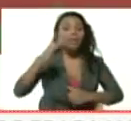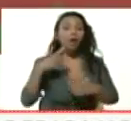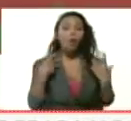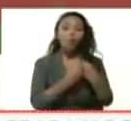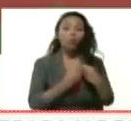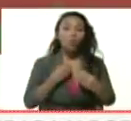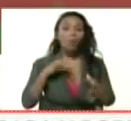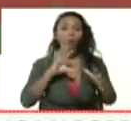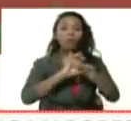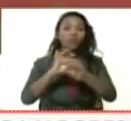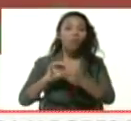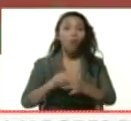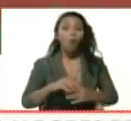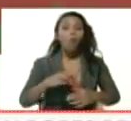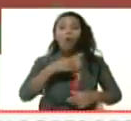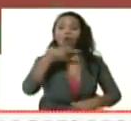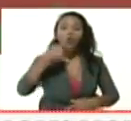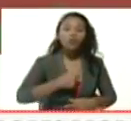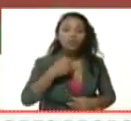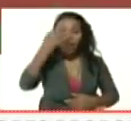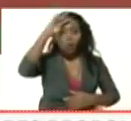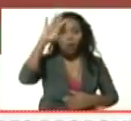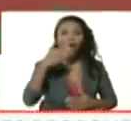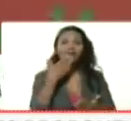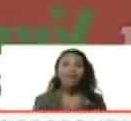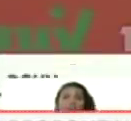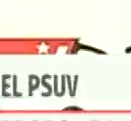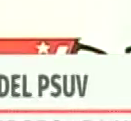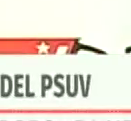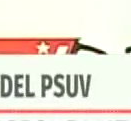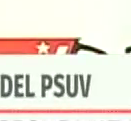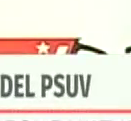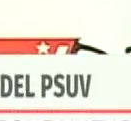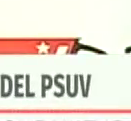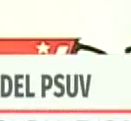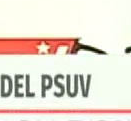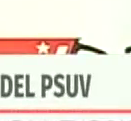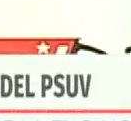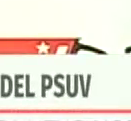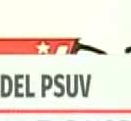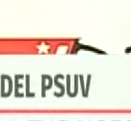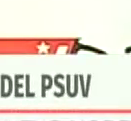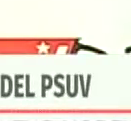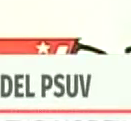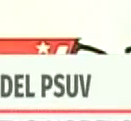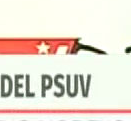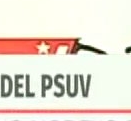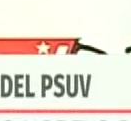aliados, como Rusia o Cuba, por ejemplo? Gracias. Gracias, Rafael.